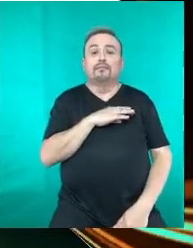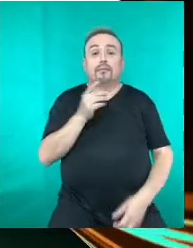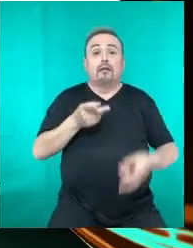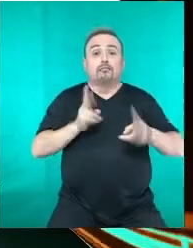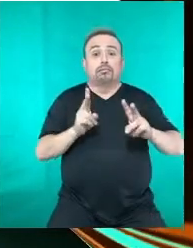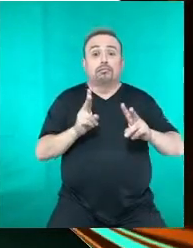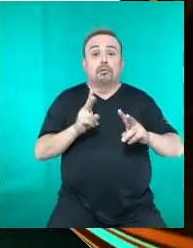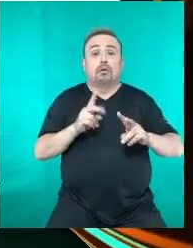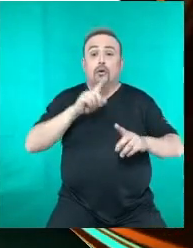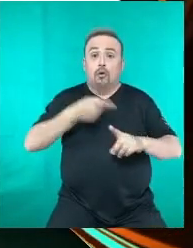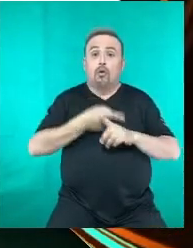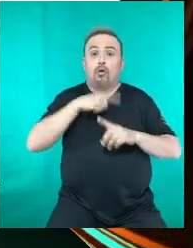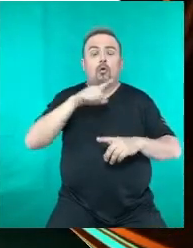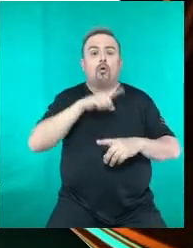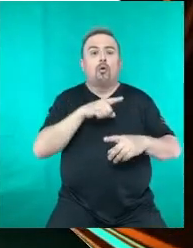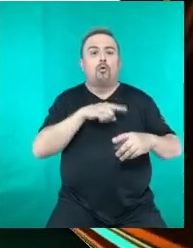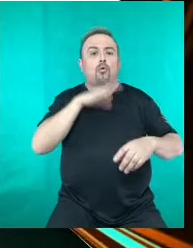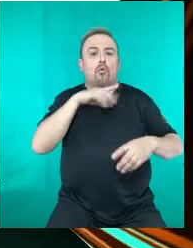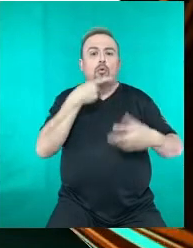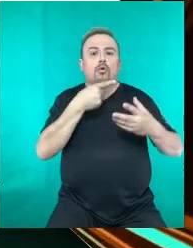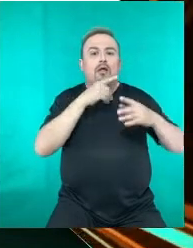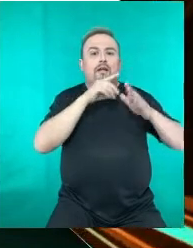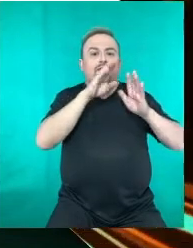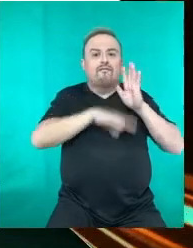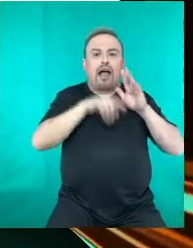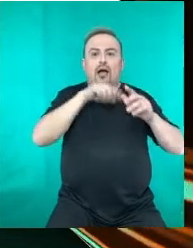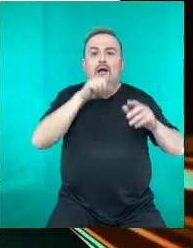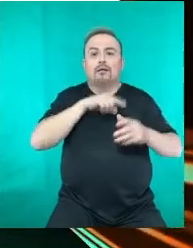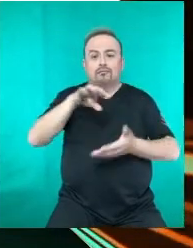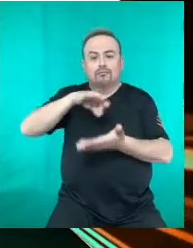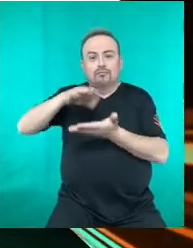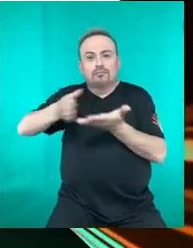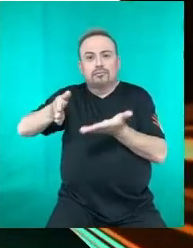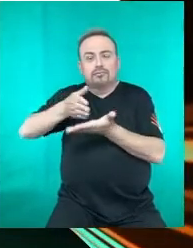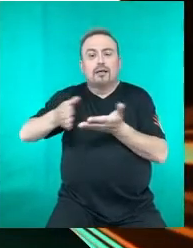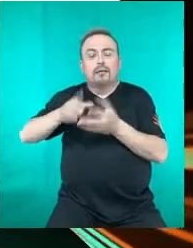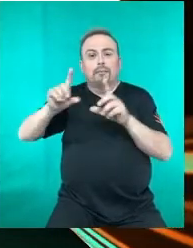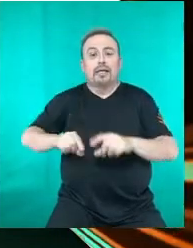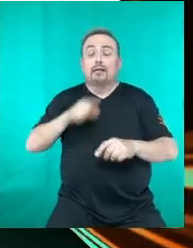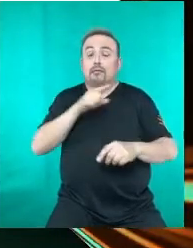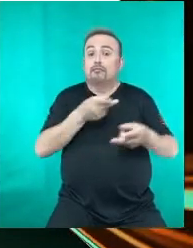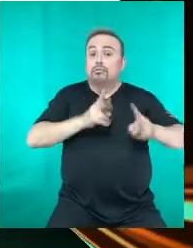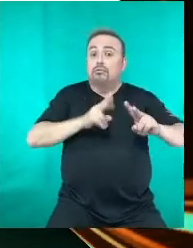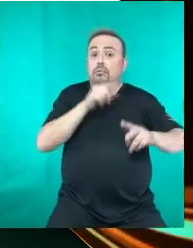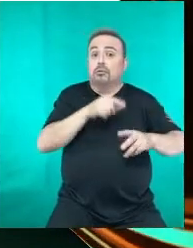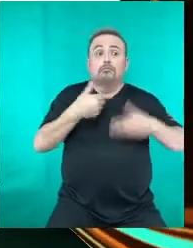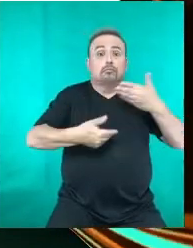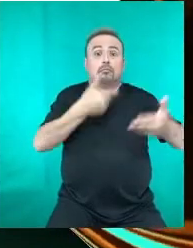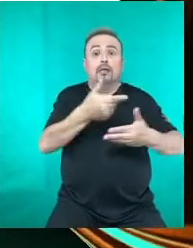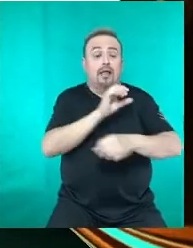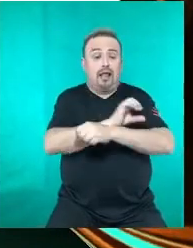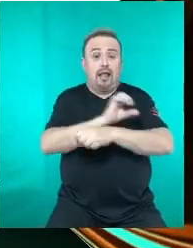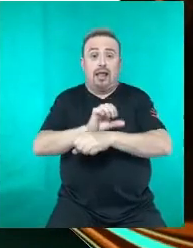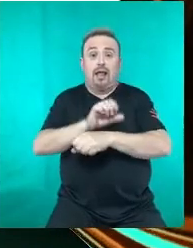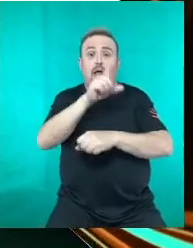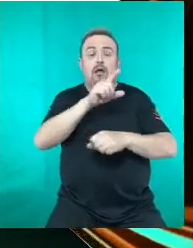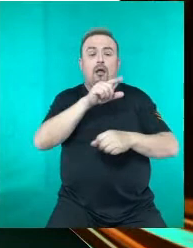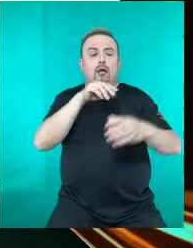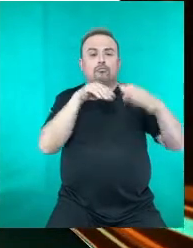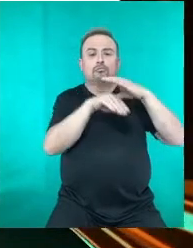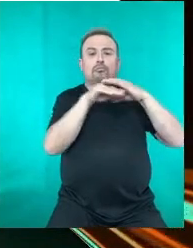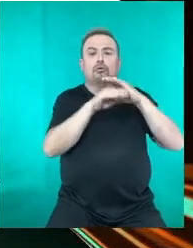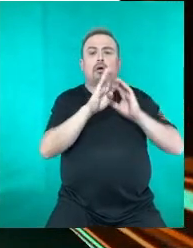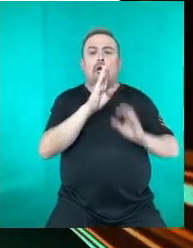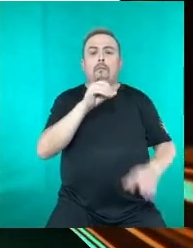que los consumos sean bastante bajos en general en la planta desaladora. Esto permite entonces entregar esa energía a una bomba booster que